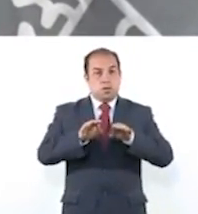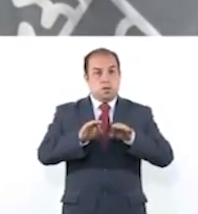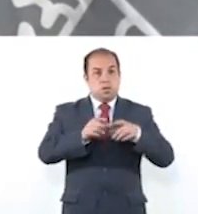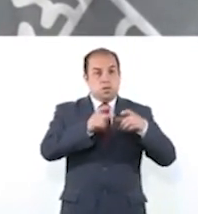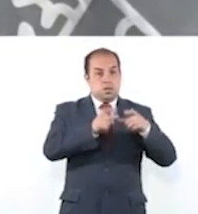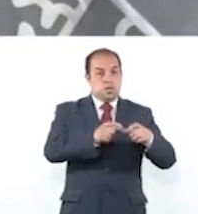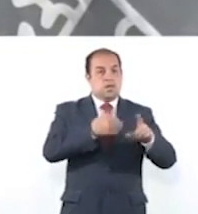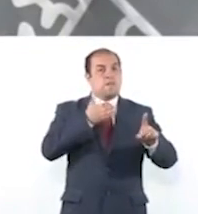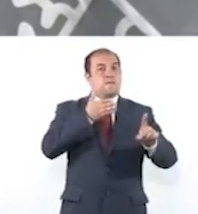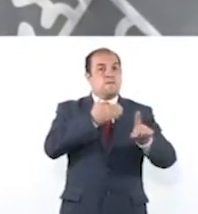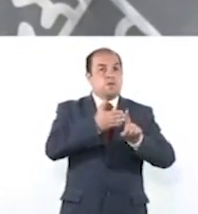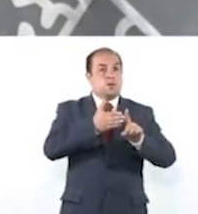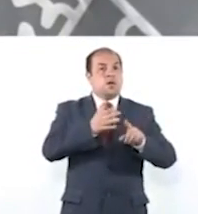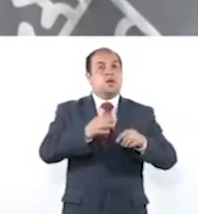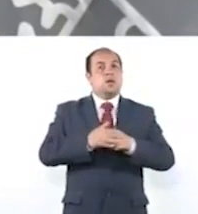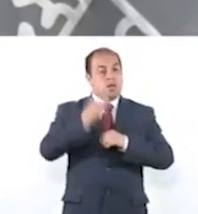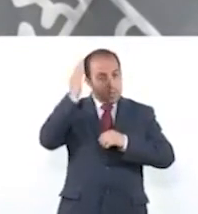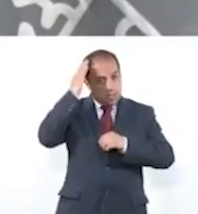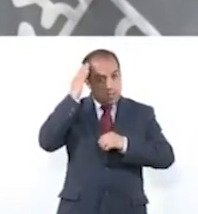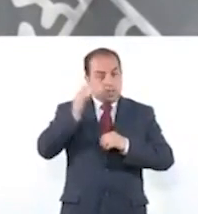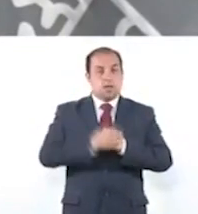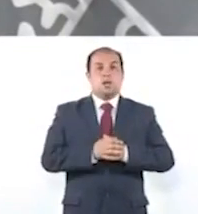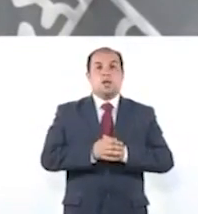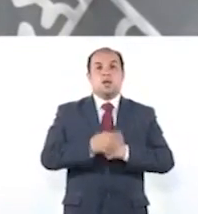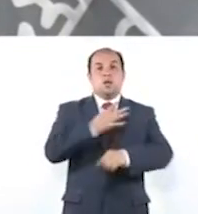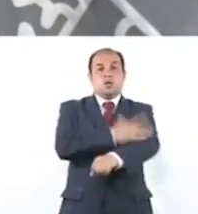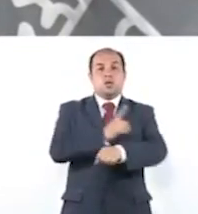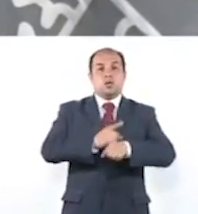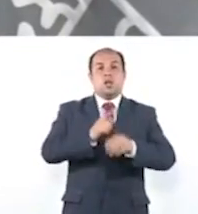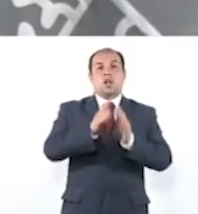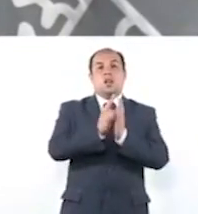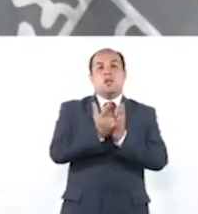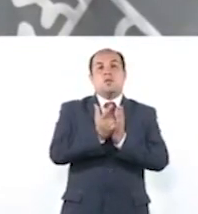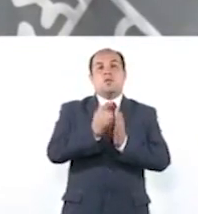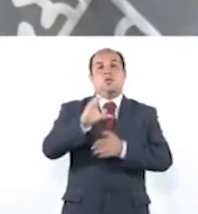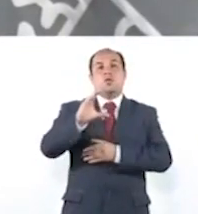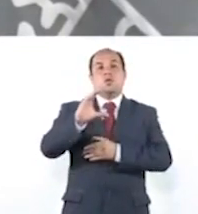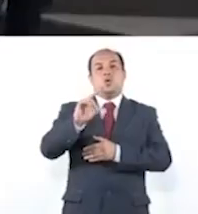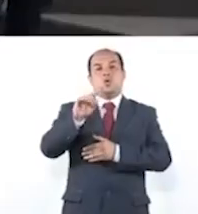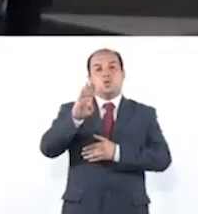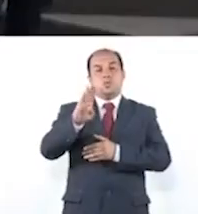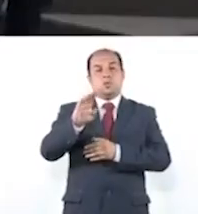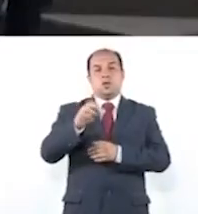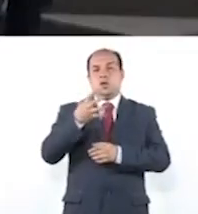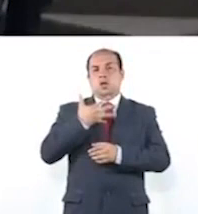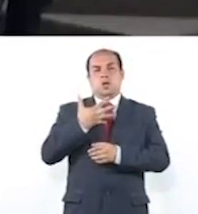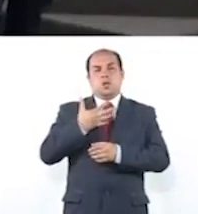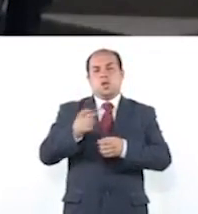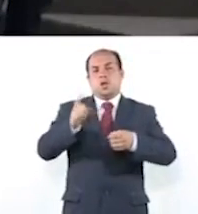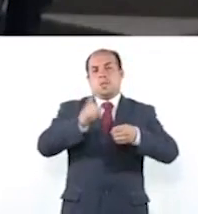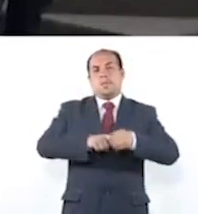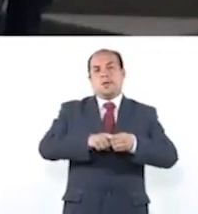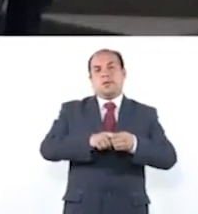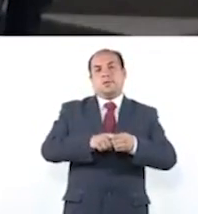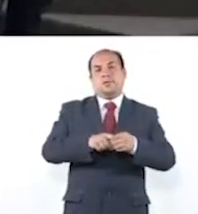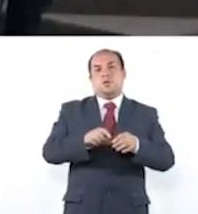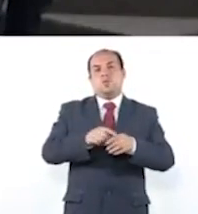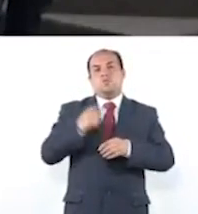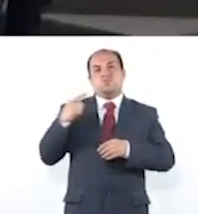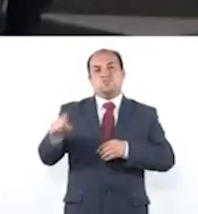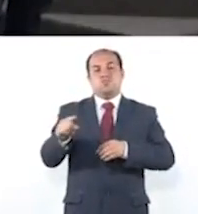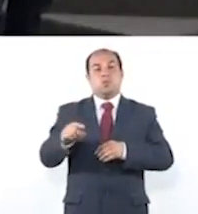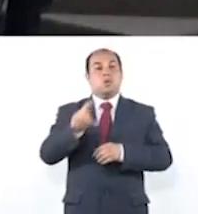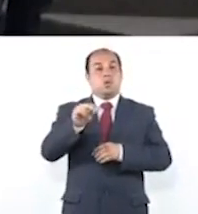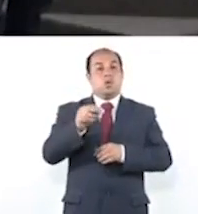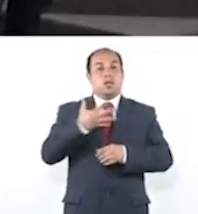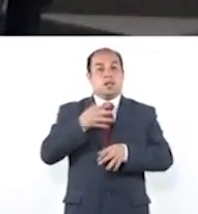es dirigir, coordinar el libroclub, y no que sea un anexo voluntario, sino parte de su trabajo